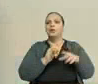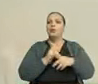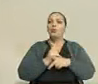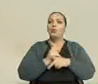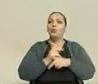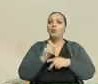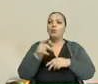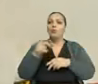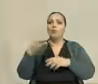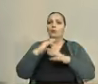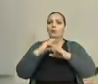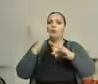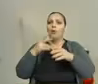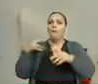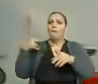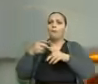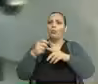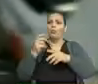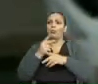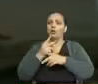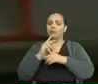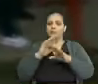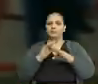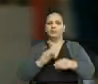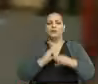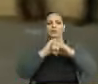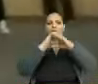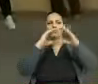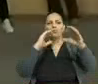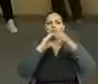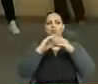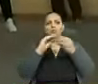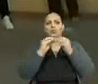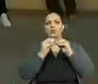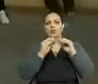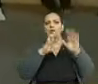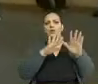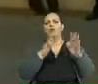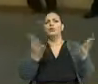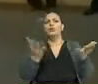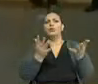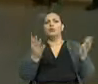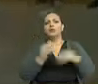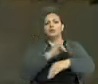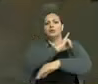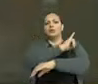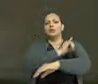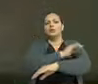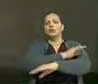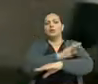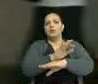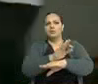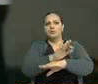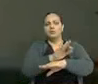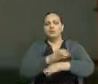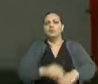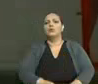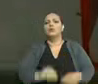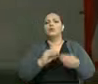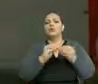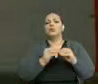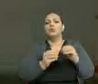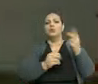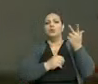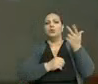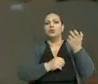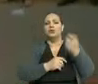está, va a la ruta número 10 con destino a Avenida Juan Tanga Marengo, la ruta número 13,